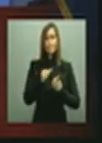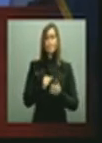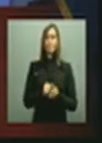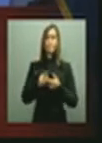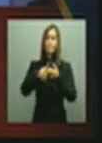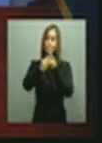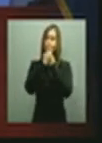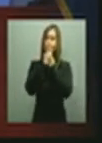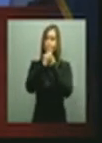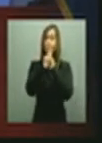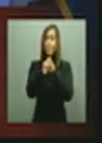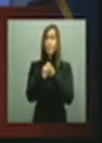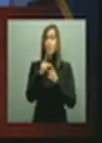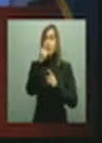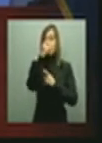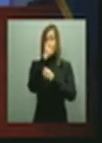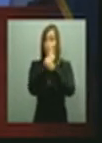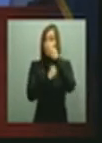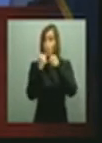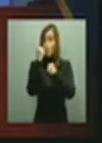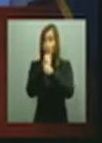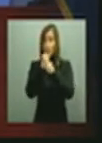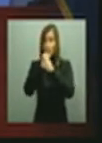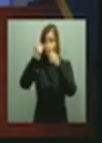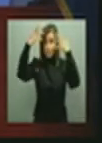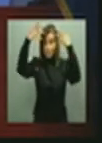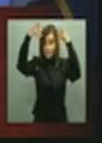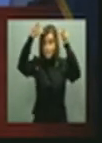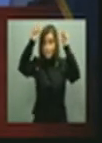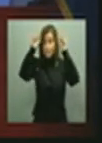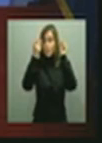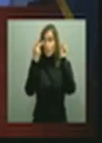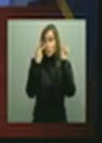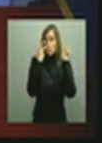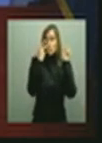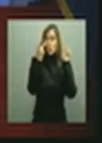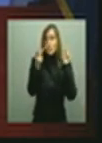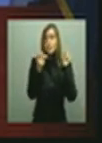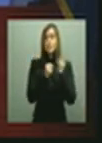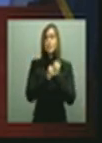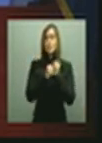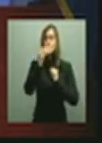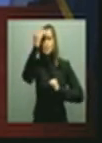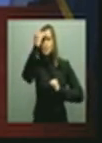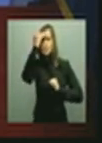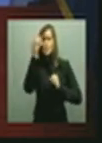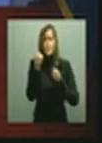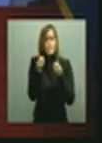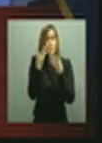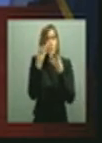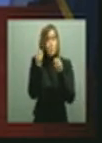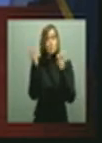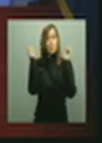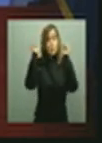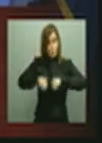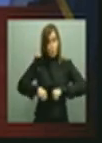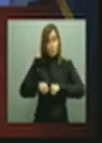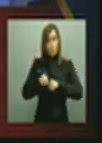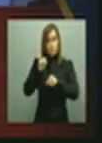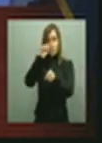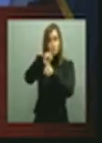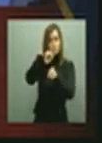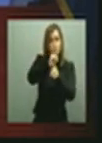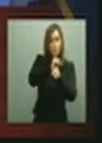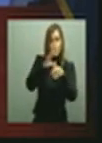quien se ha caracterizado y así lo conocemos quienes cubrimos justicia o estuvimos en la